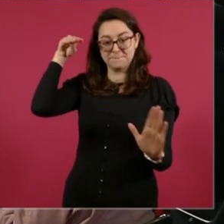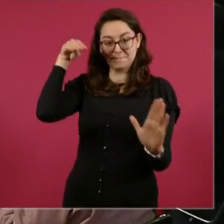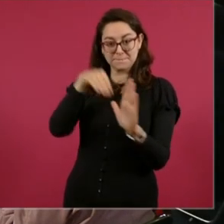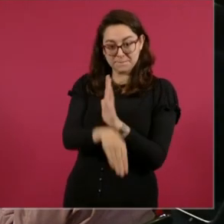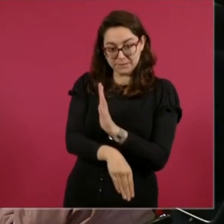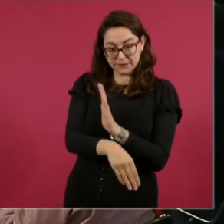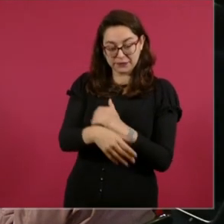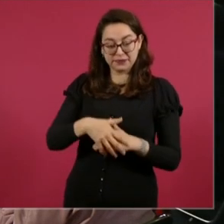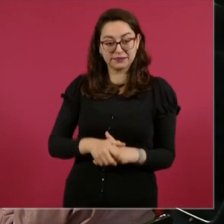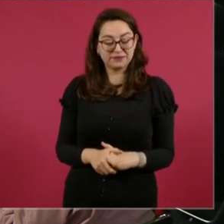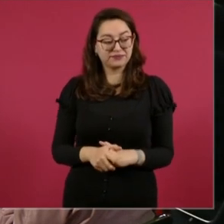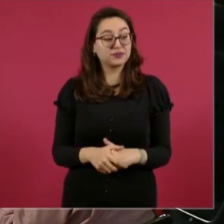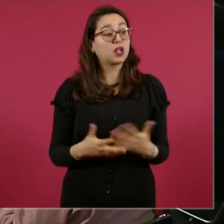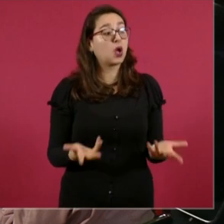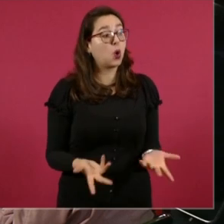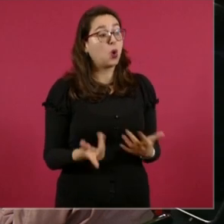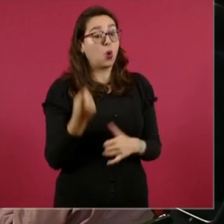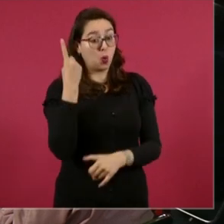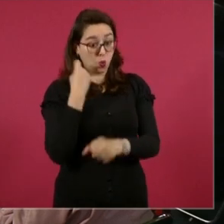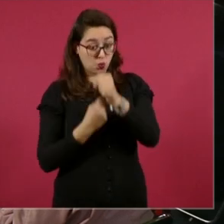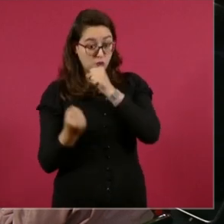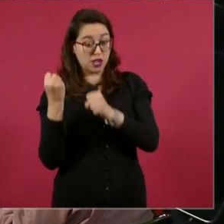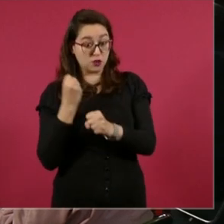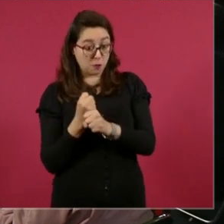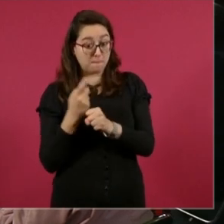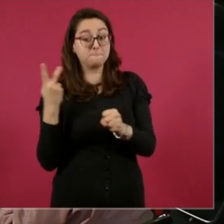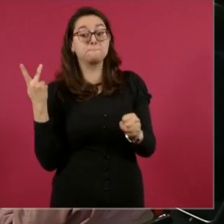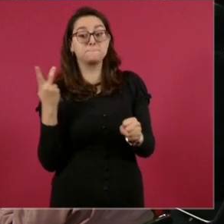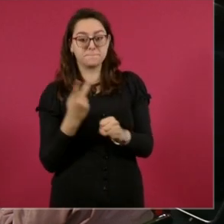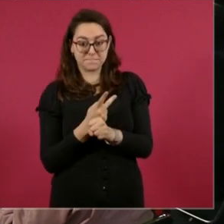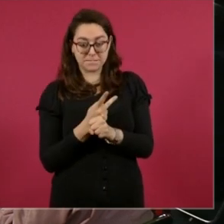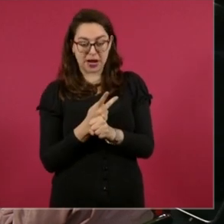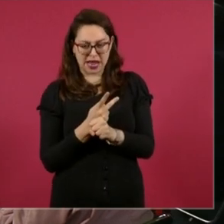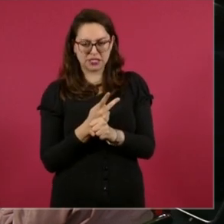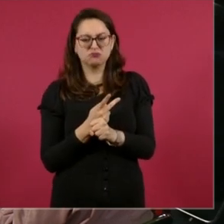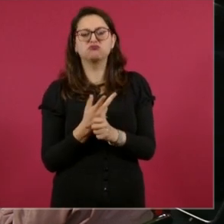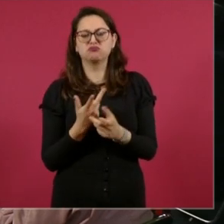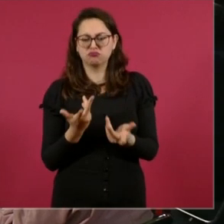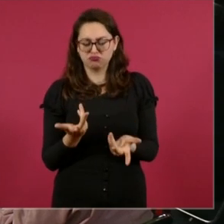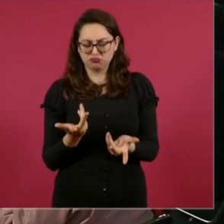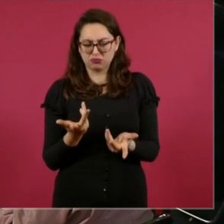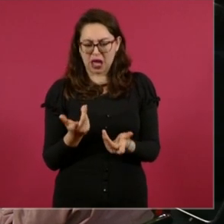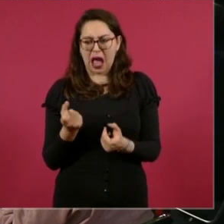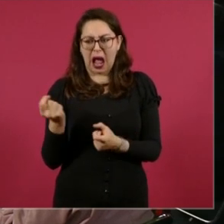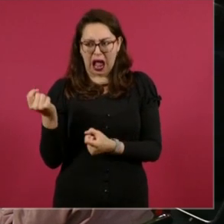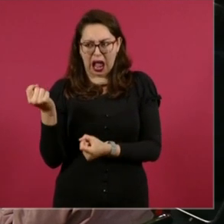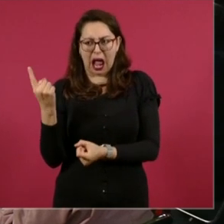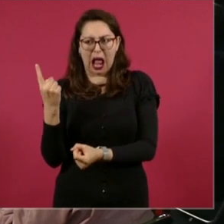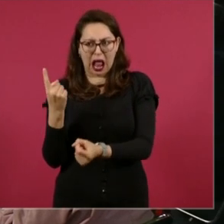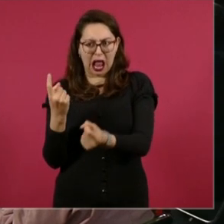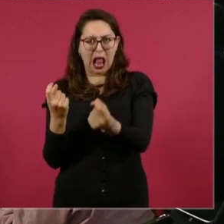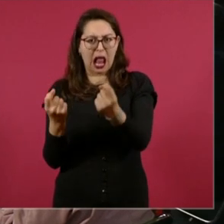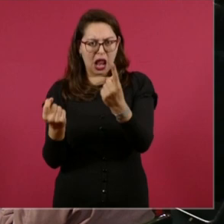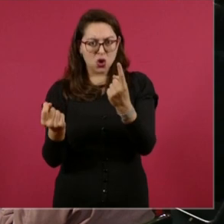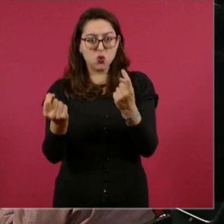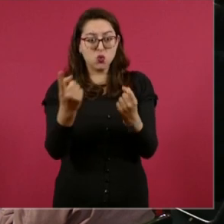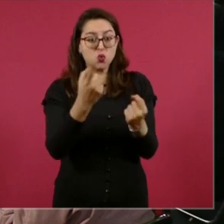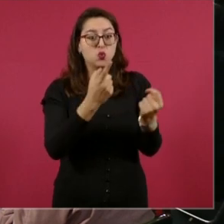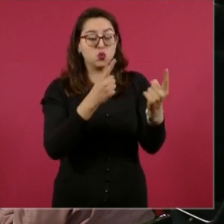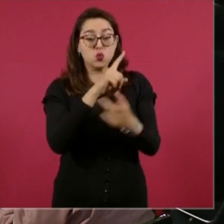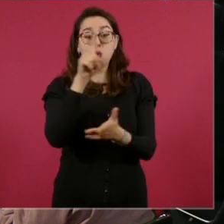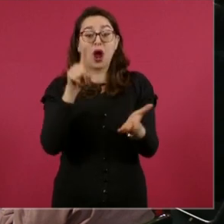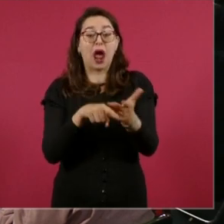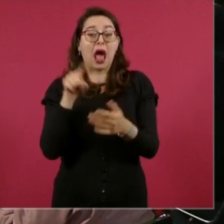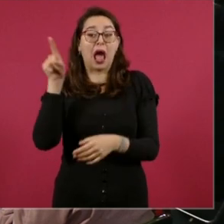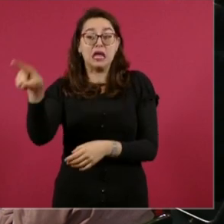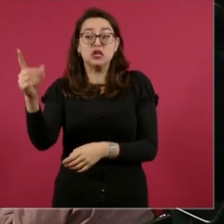Lo que ocurrió el año pasado, presidente, efectivamente hubo una reducción en los lugares donde tradicionalmente se